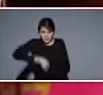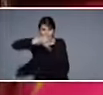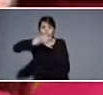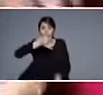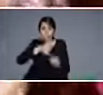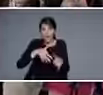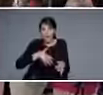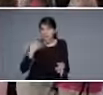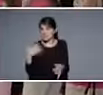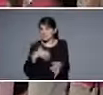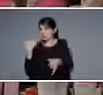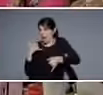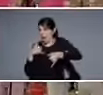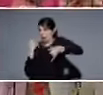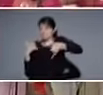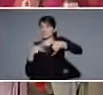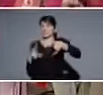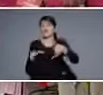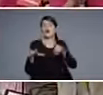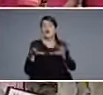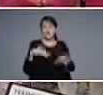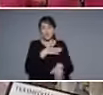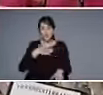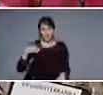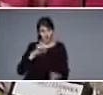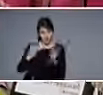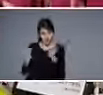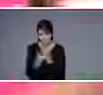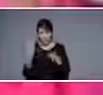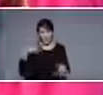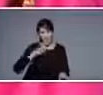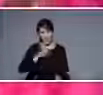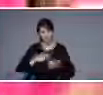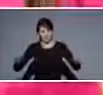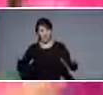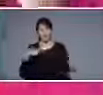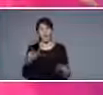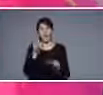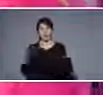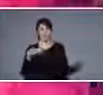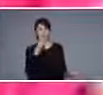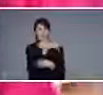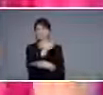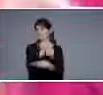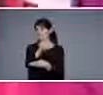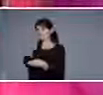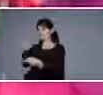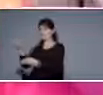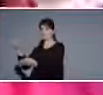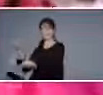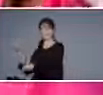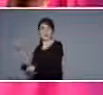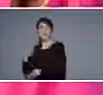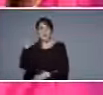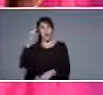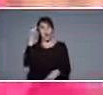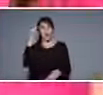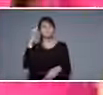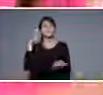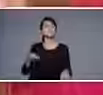que se me mete por toda la raja. Quiero ya un cambio, ser diferente, no hacerle caso siempre a la gente en mi cabeza.